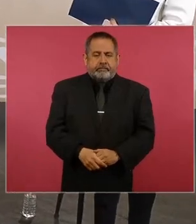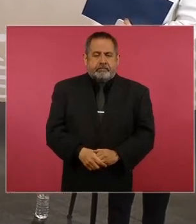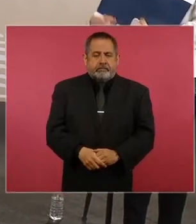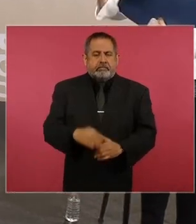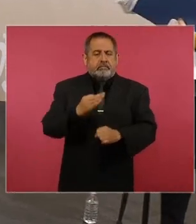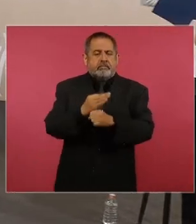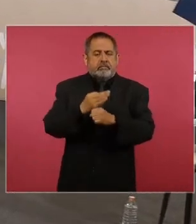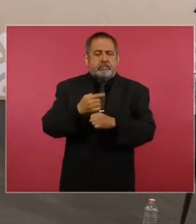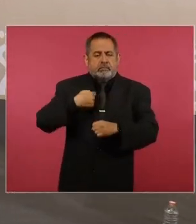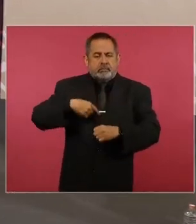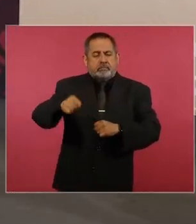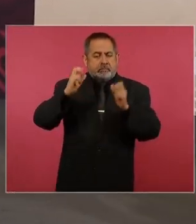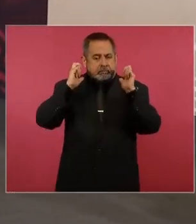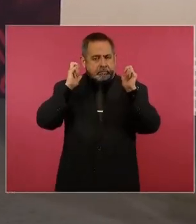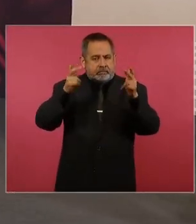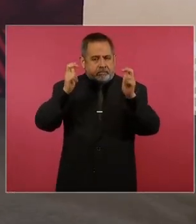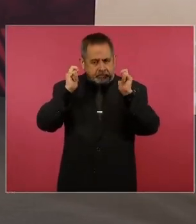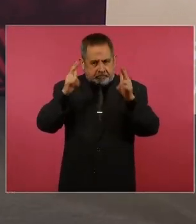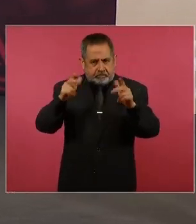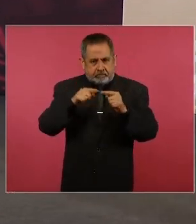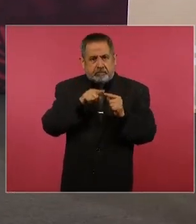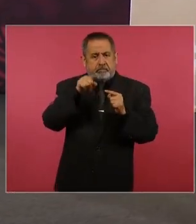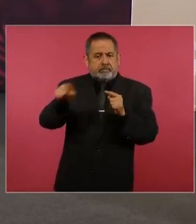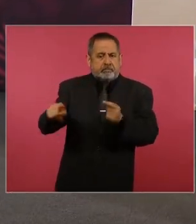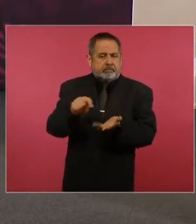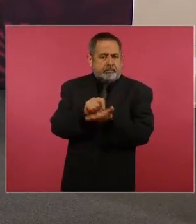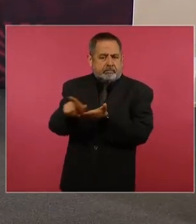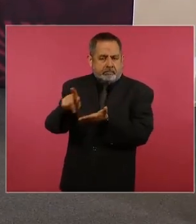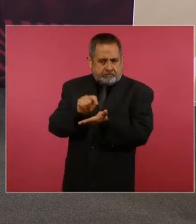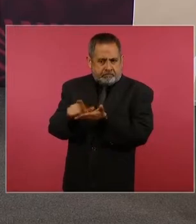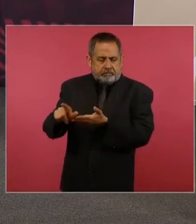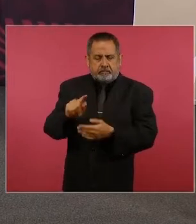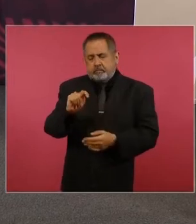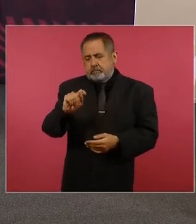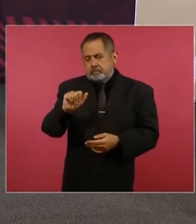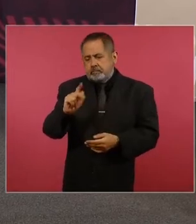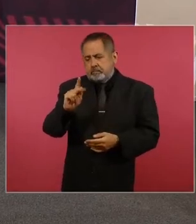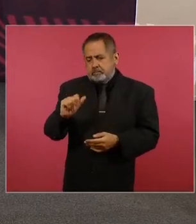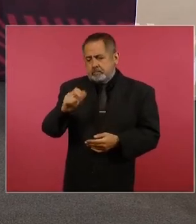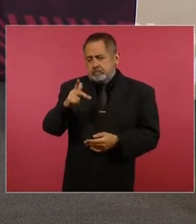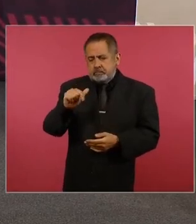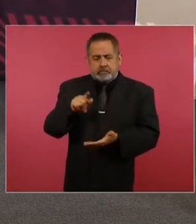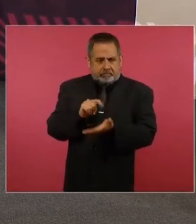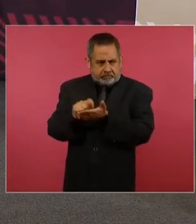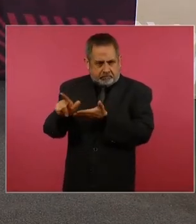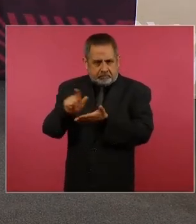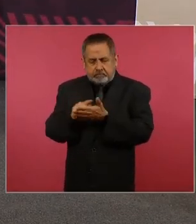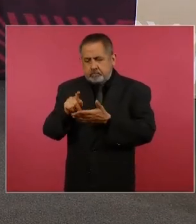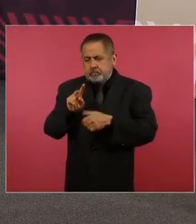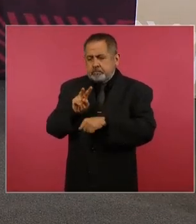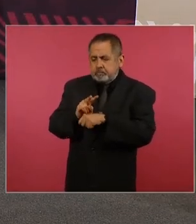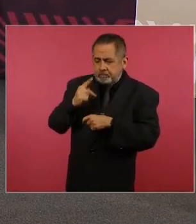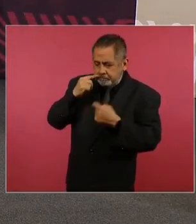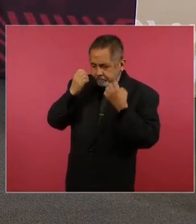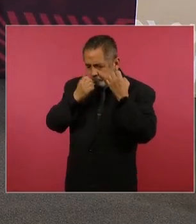Voy a Chiapas, vamos hasta Tapachula, voy a